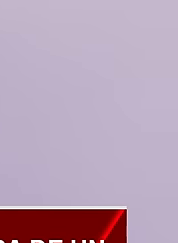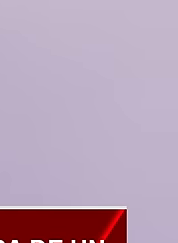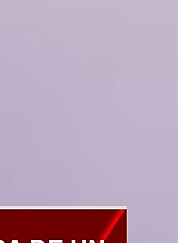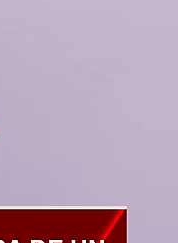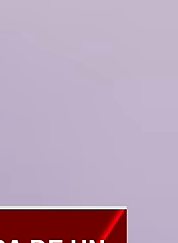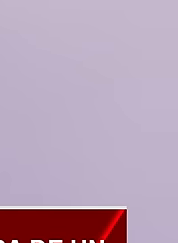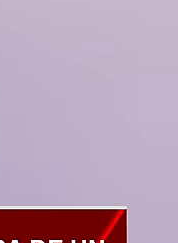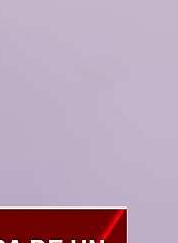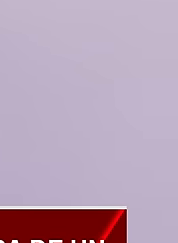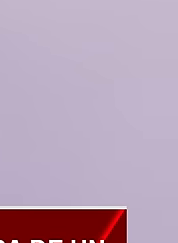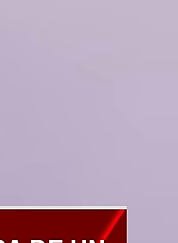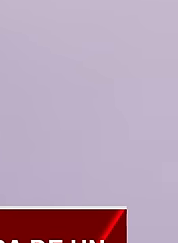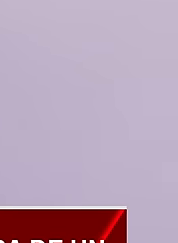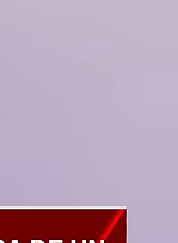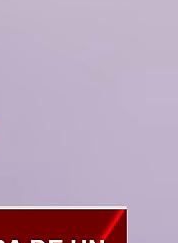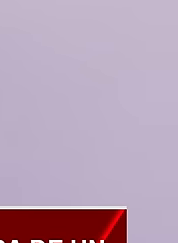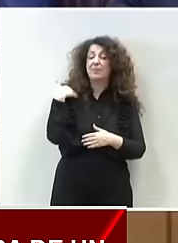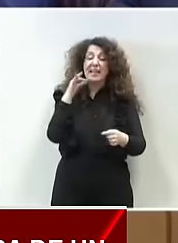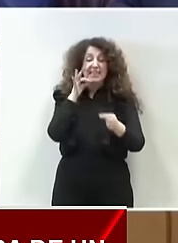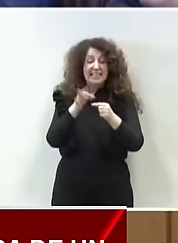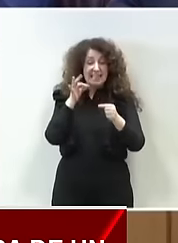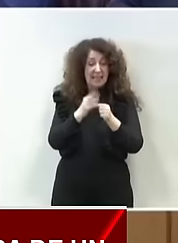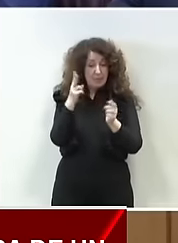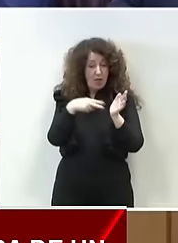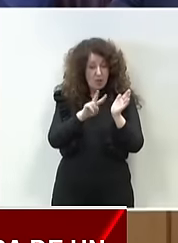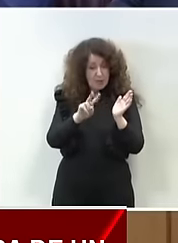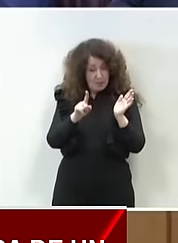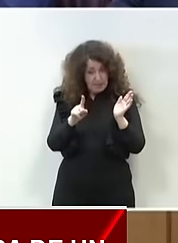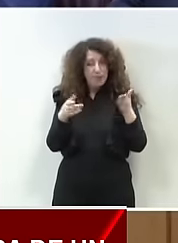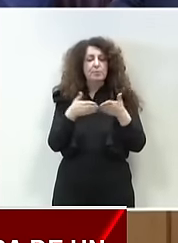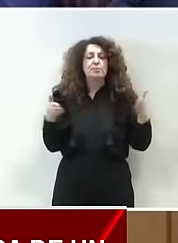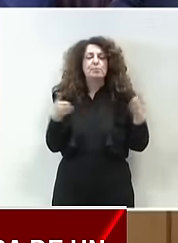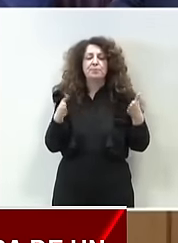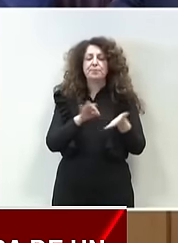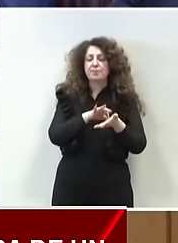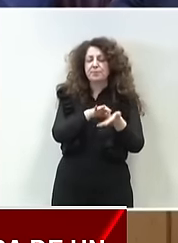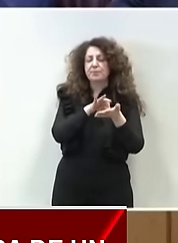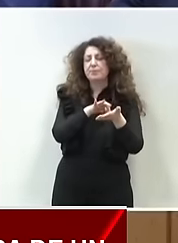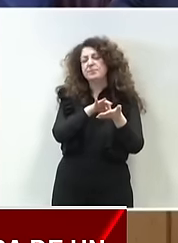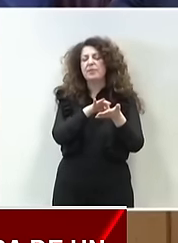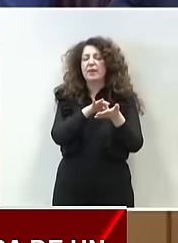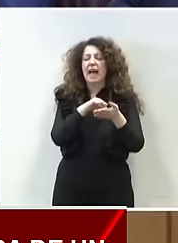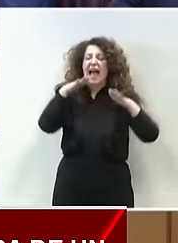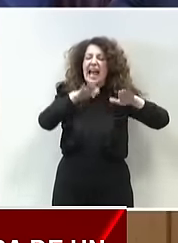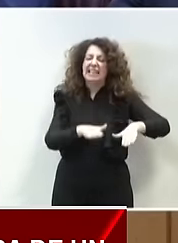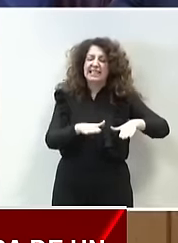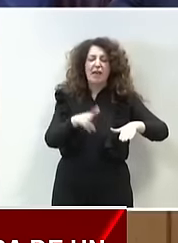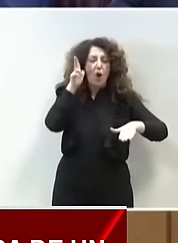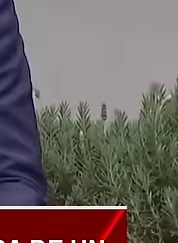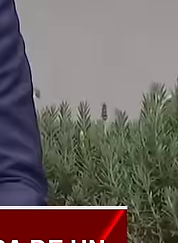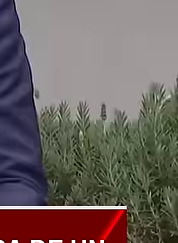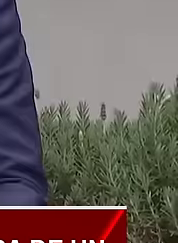dos elementos, que son quien lo ha hecho y los que le ha y quienes le han vendido el